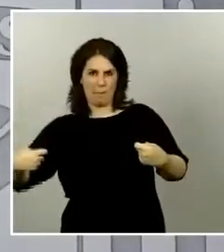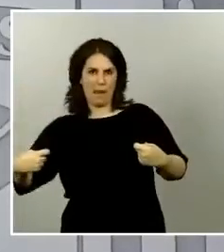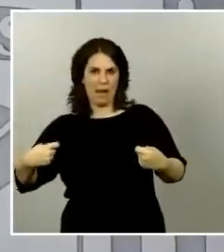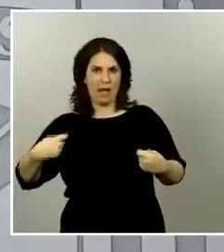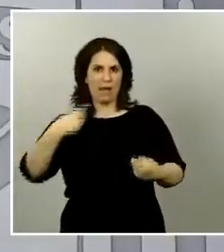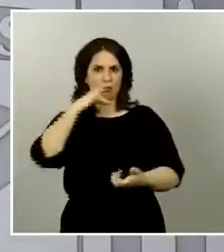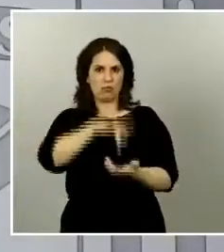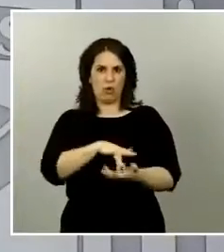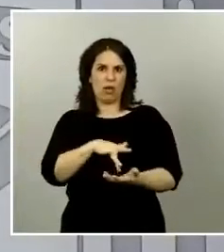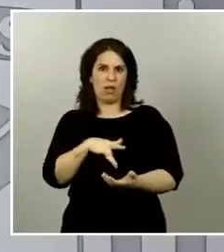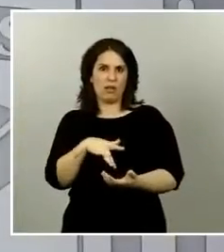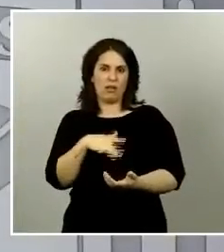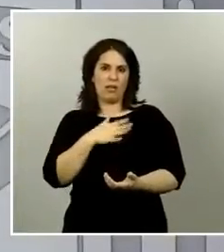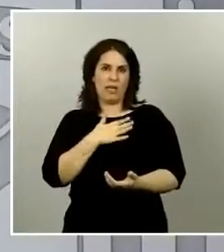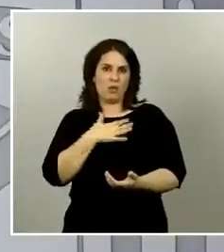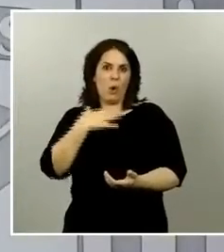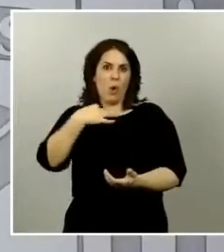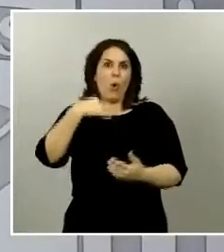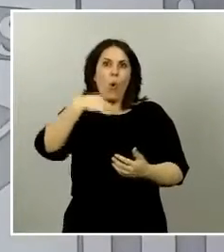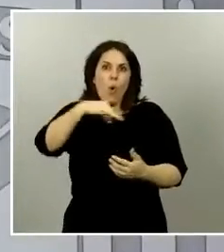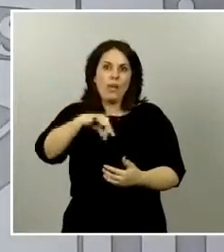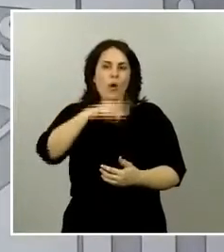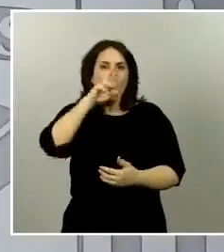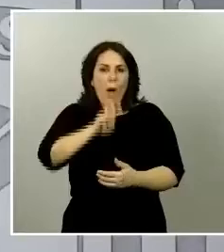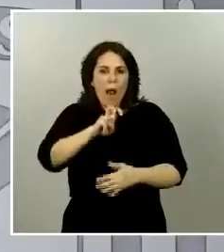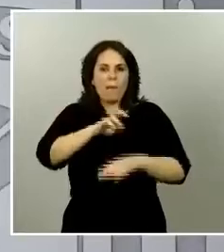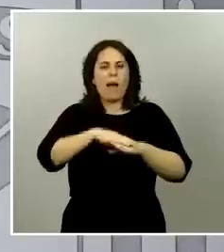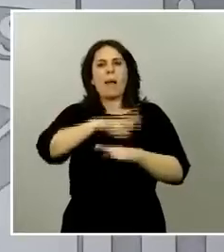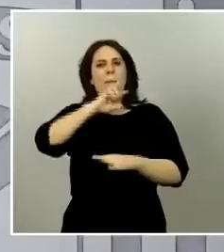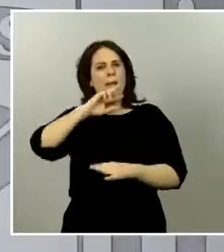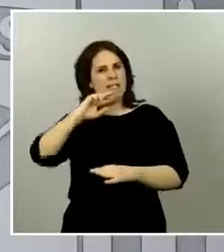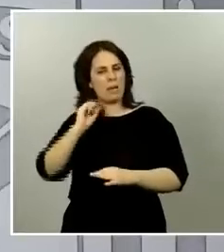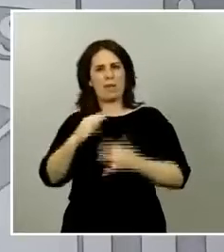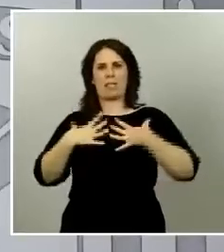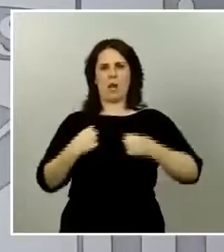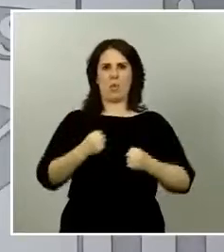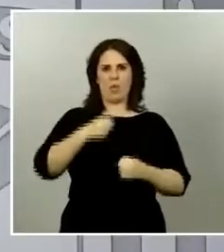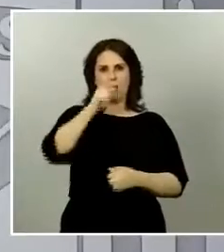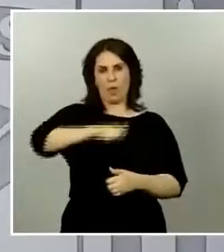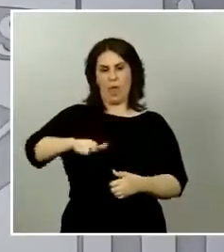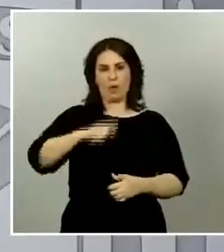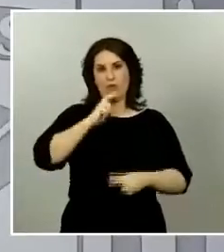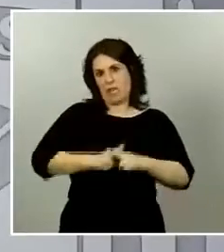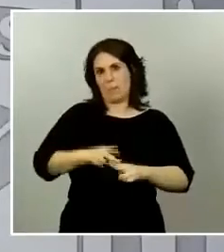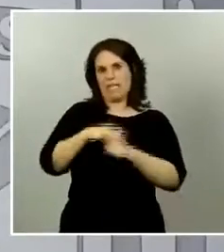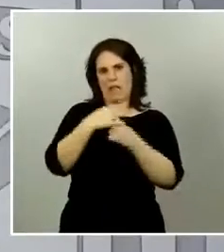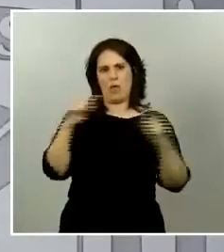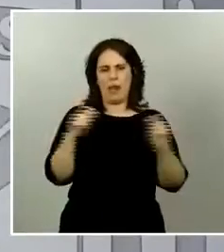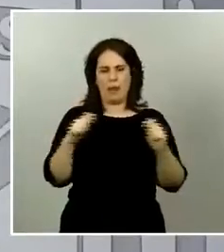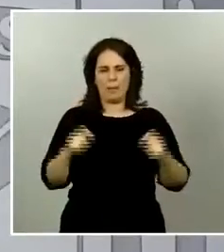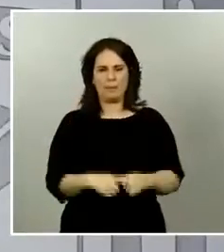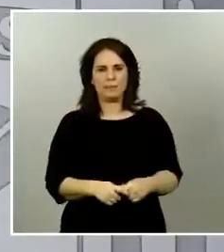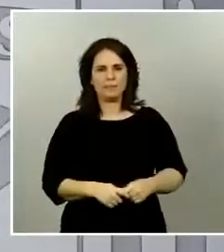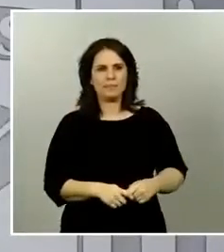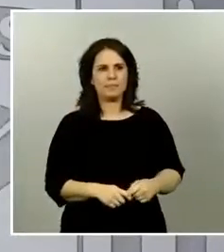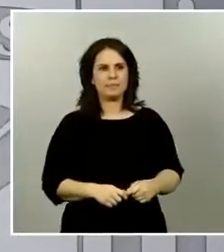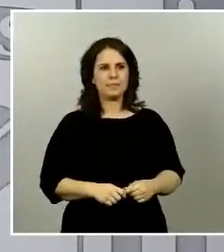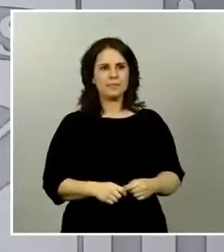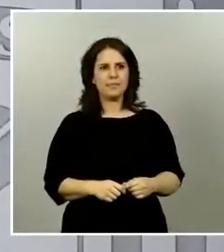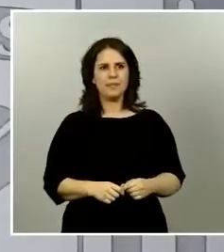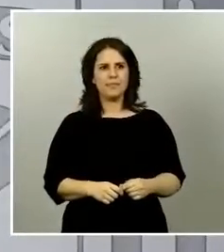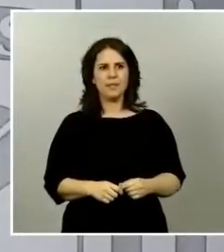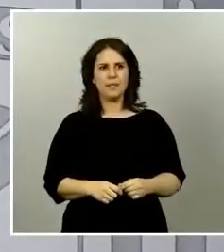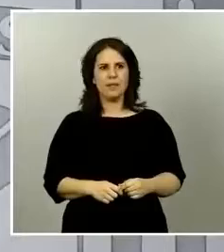era prioritario, como era el que pudiéramos tener el único instrumento eficaz que ha servido para preservar la salud de